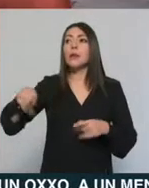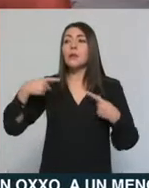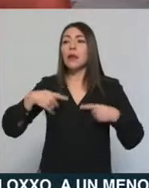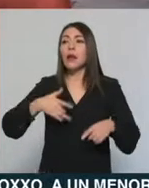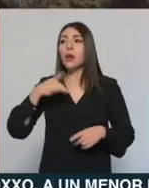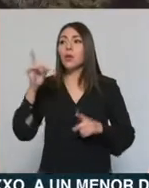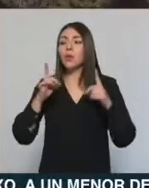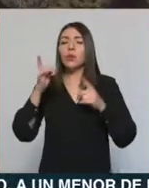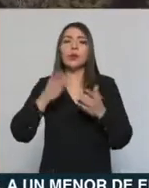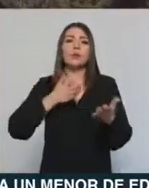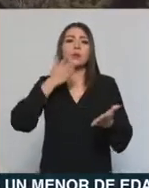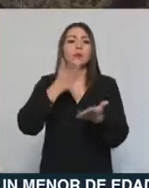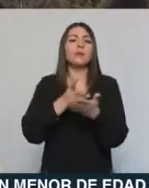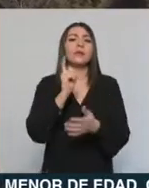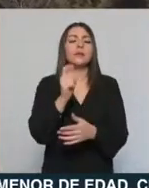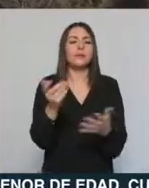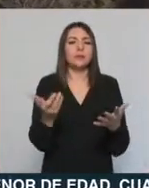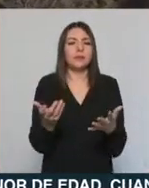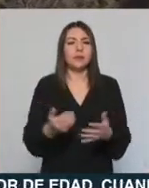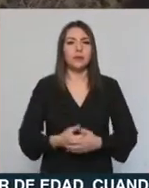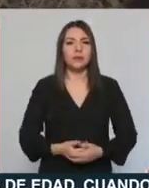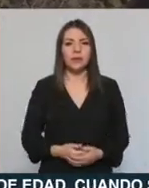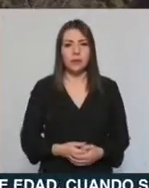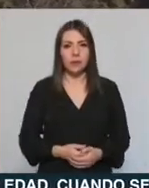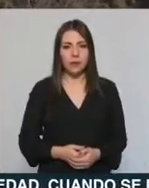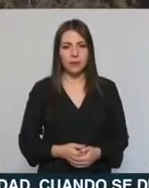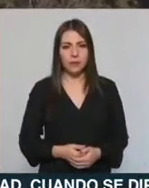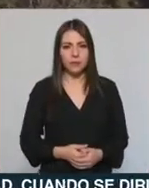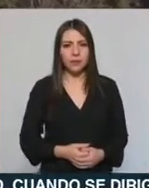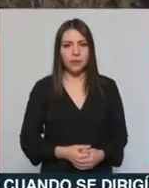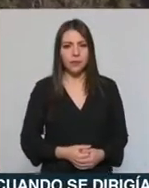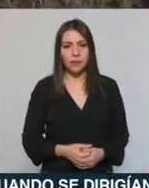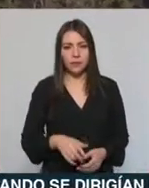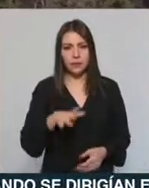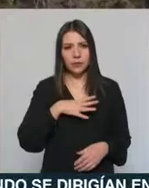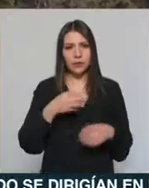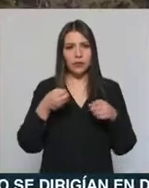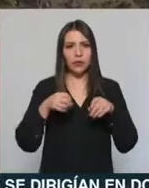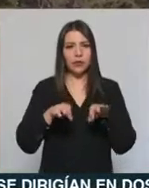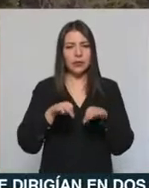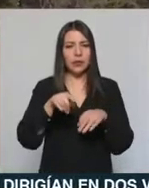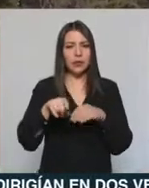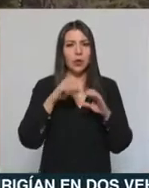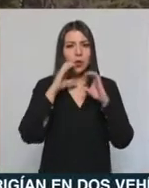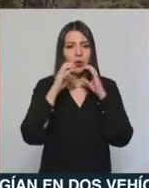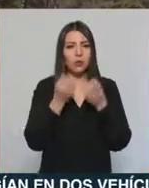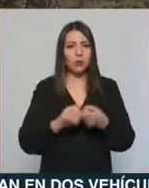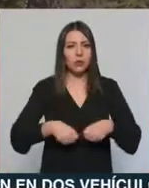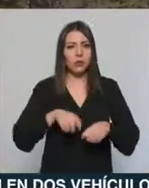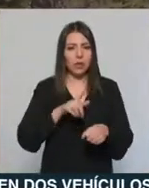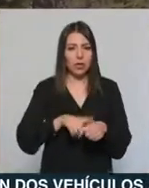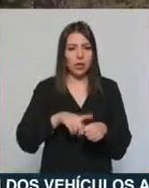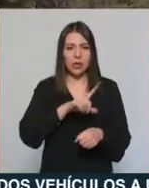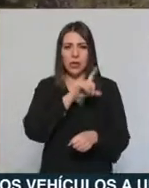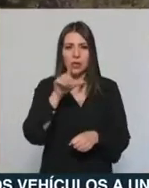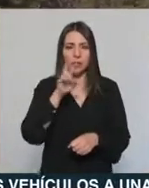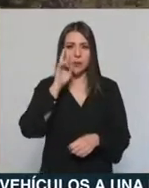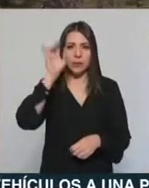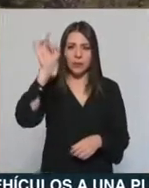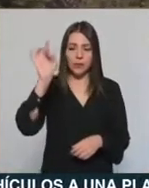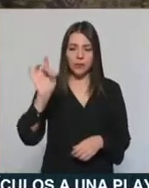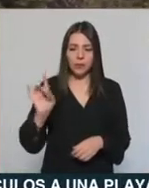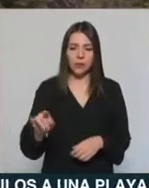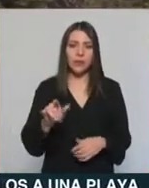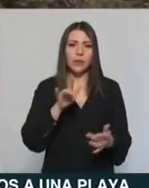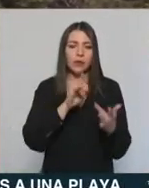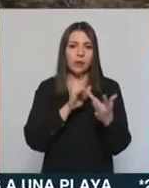aclararla. Claro, tenemos la Oficina de Comunicación Social que vamos a poner sus redes sociales para que